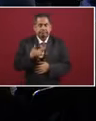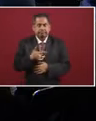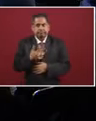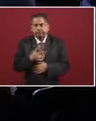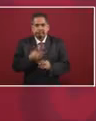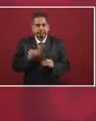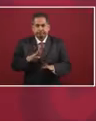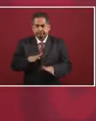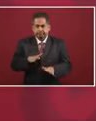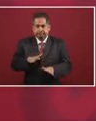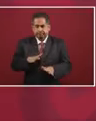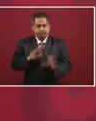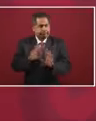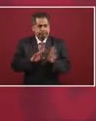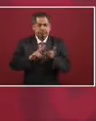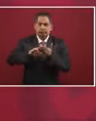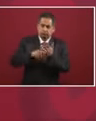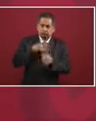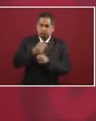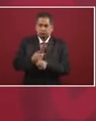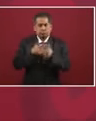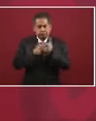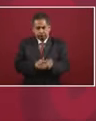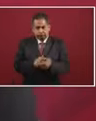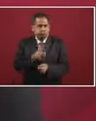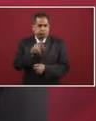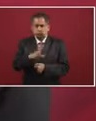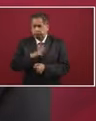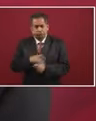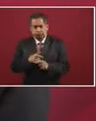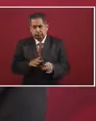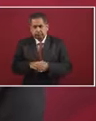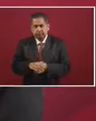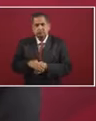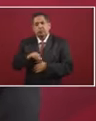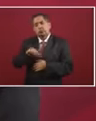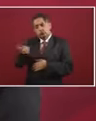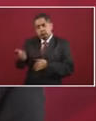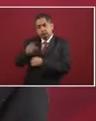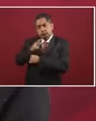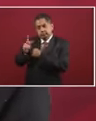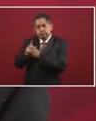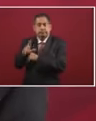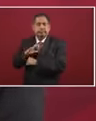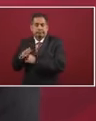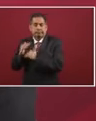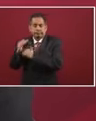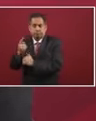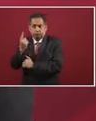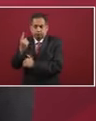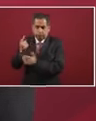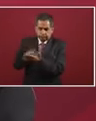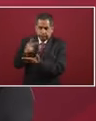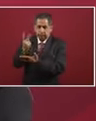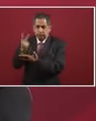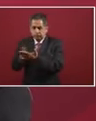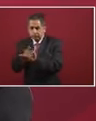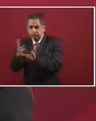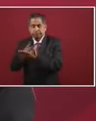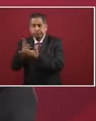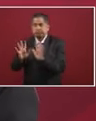que no tiene reelección. Hay países que tienen límites en la reelección, hay países que no los tienen, pero eso no le corresponde a